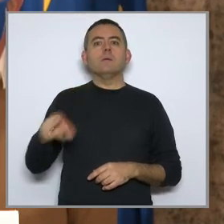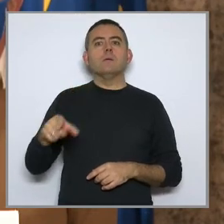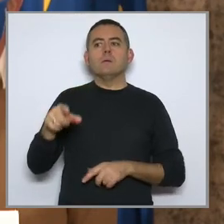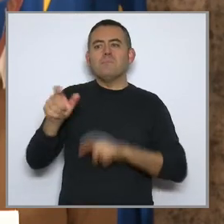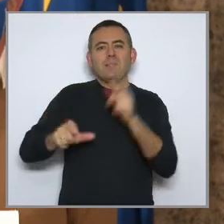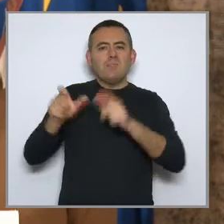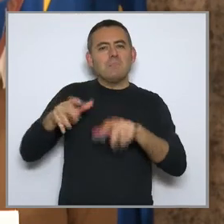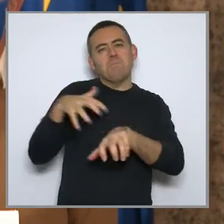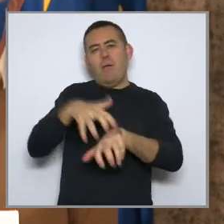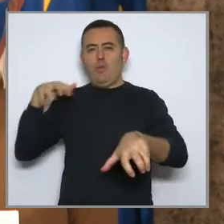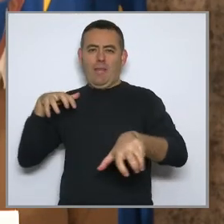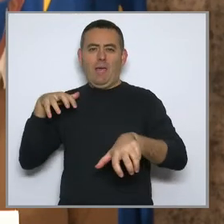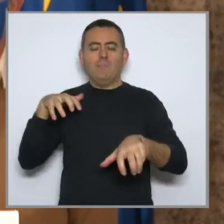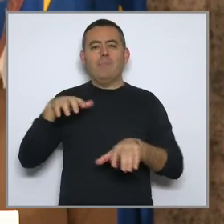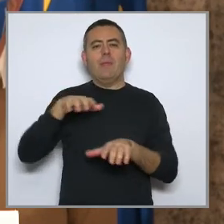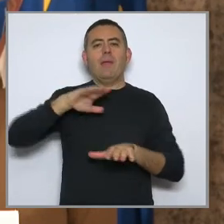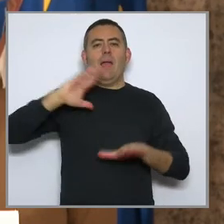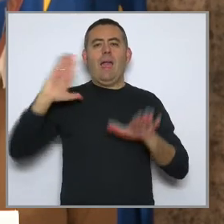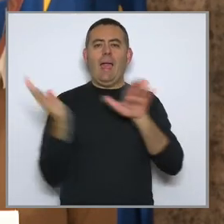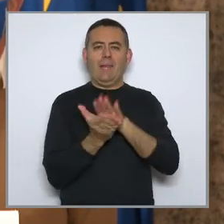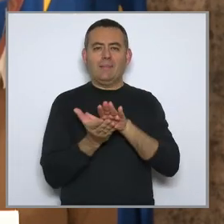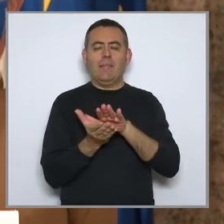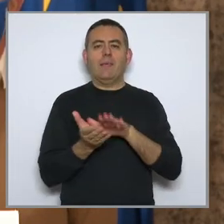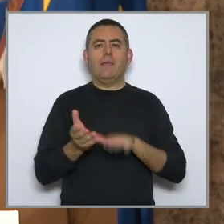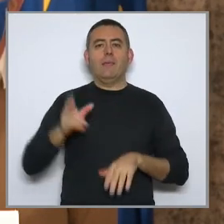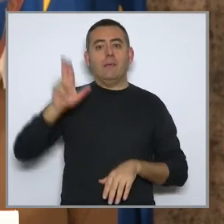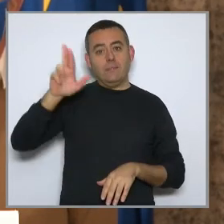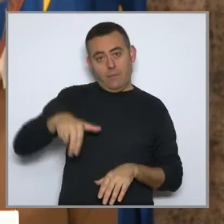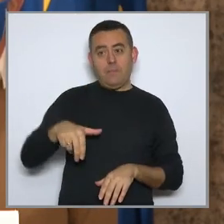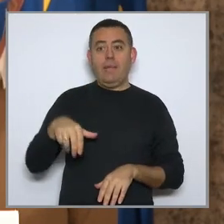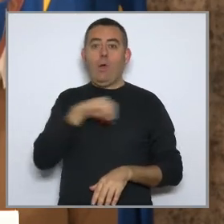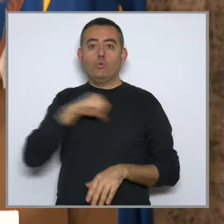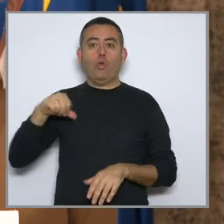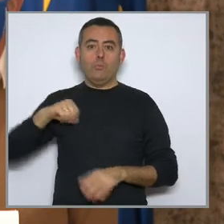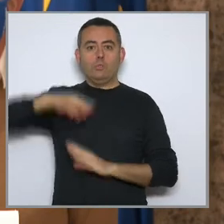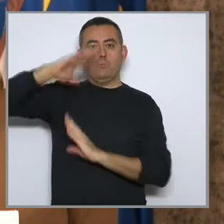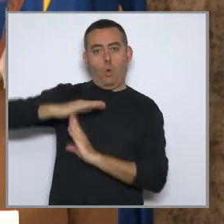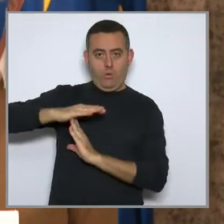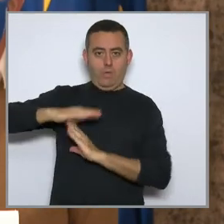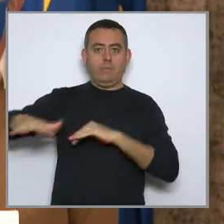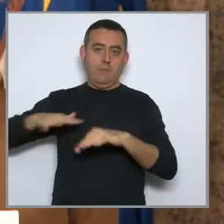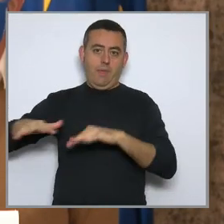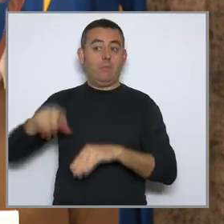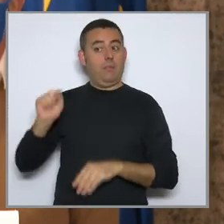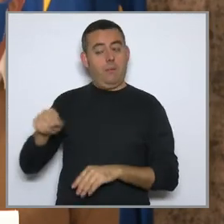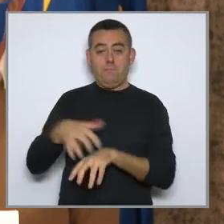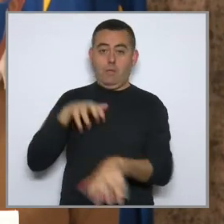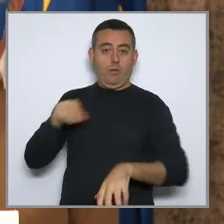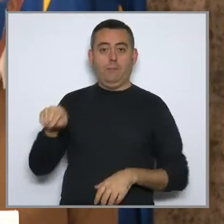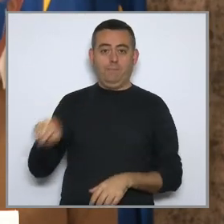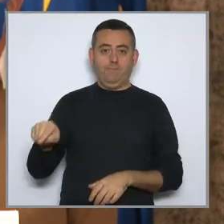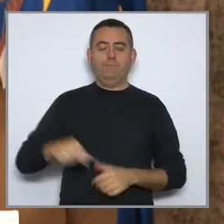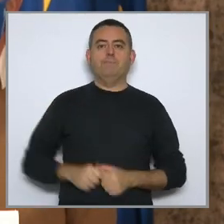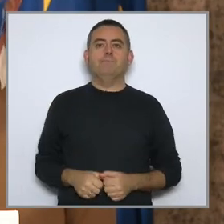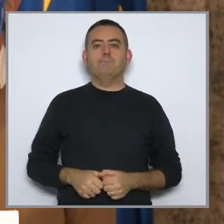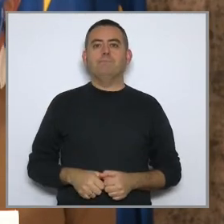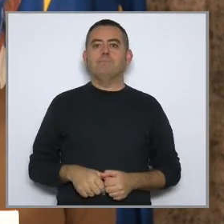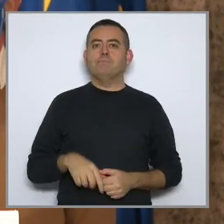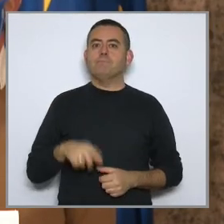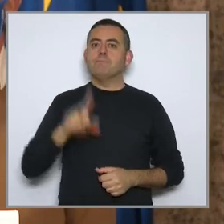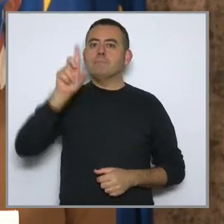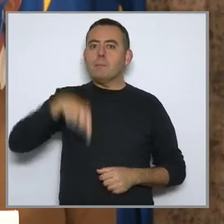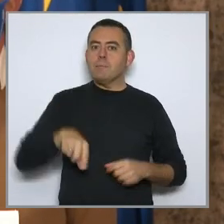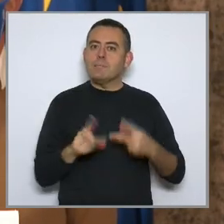ERTE y de los autónomos con prestación de cese de actividad. Y segundo, desde el inicio de la pandemia, los sectores